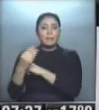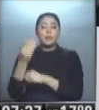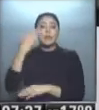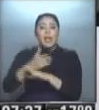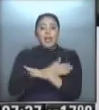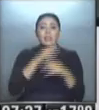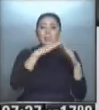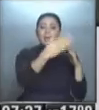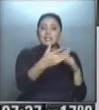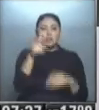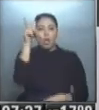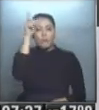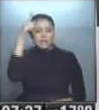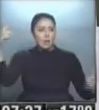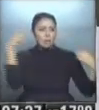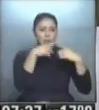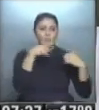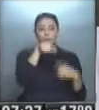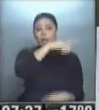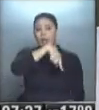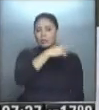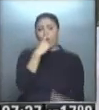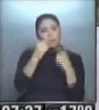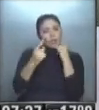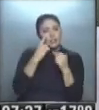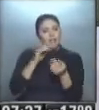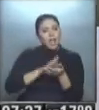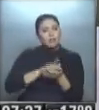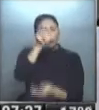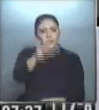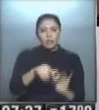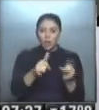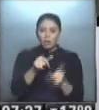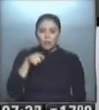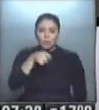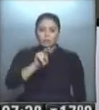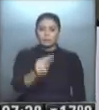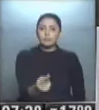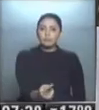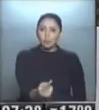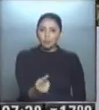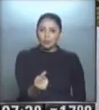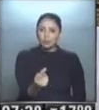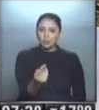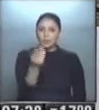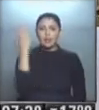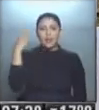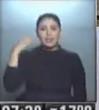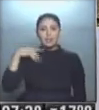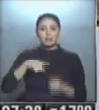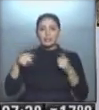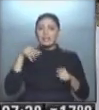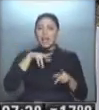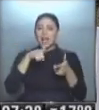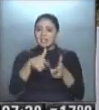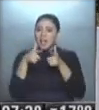y manifestantes que protestaron por el crimen de este joven asesinado durante un asalto. Hay